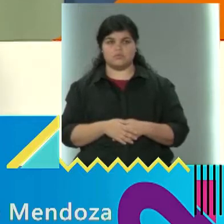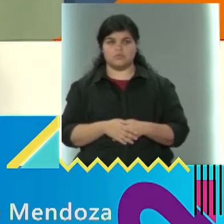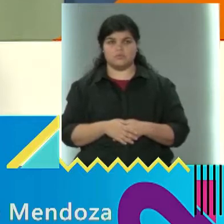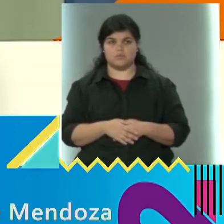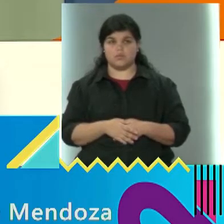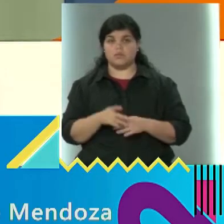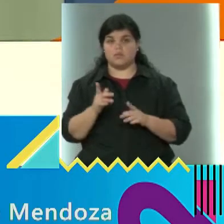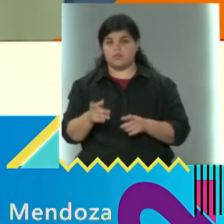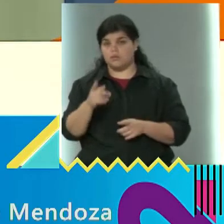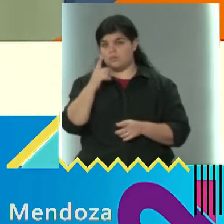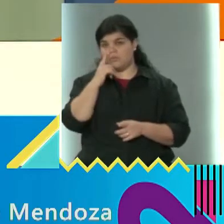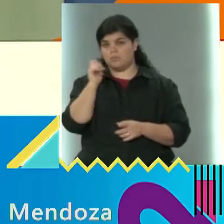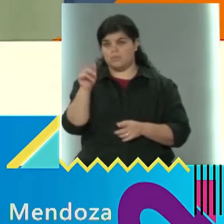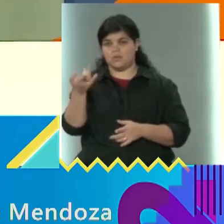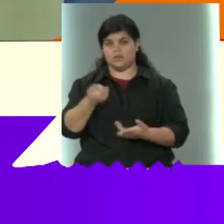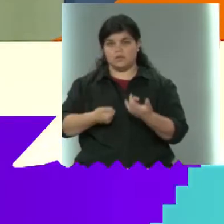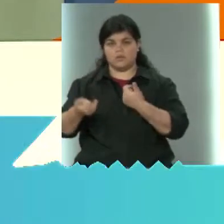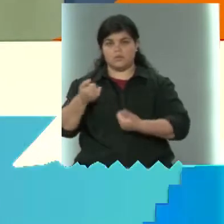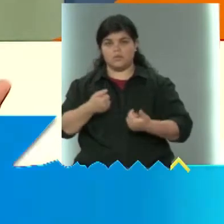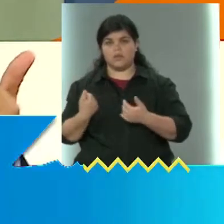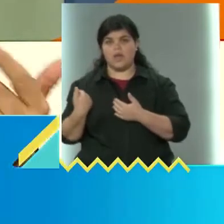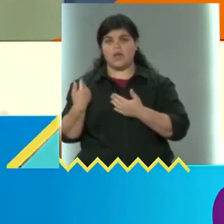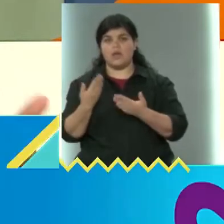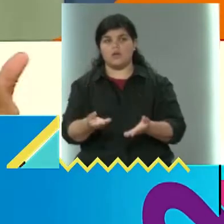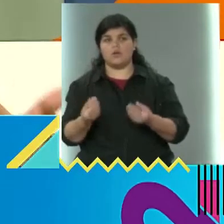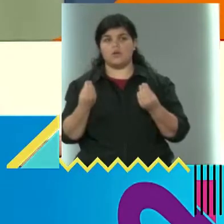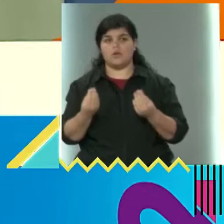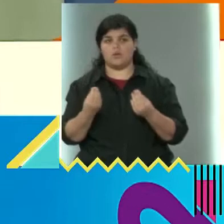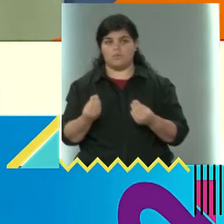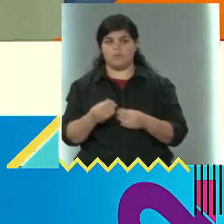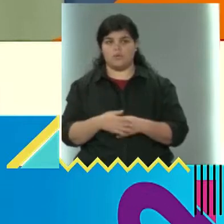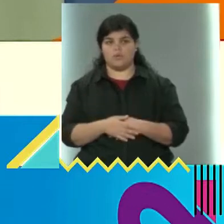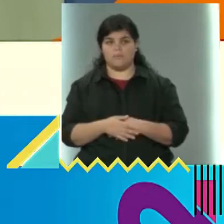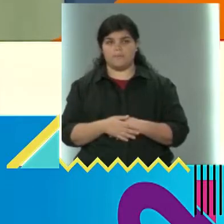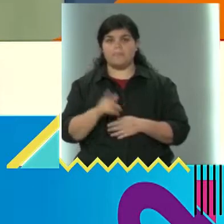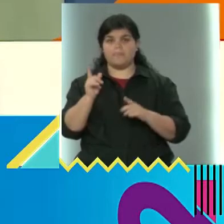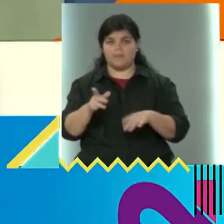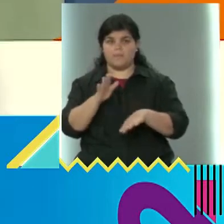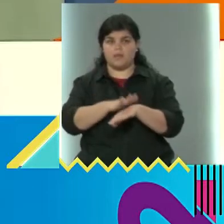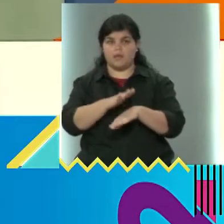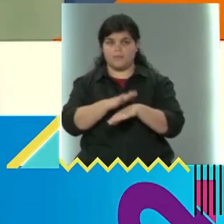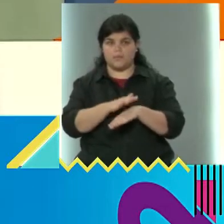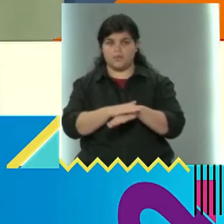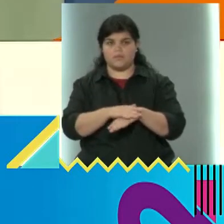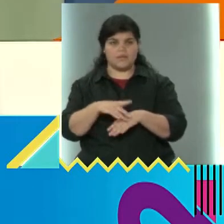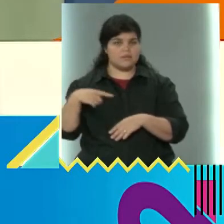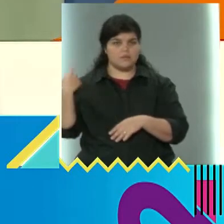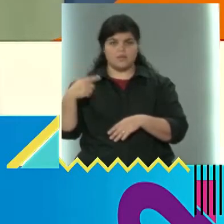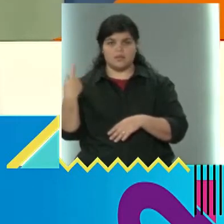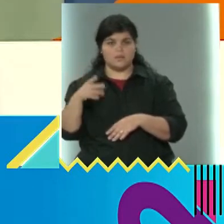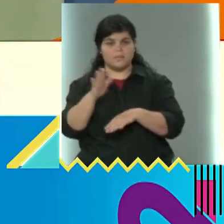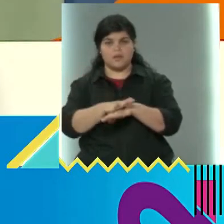señor, entrega, también se hace cargo de la infraestructura en muchos casos, no, en muchos casos no, en todos los casos se hace cargo